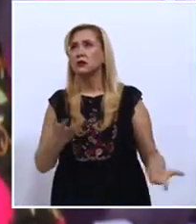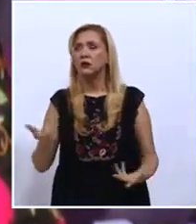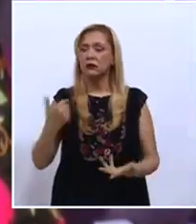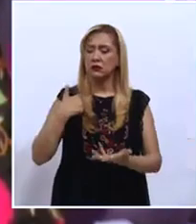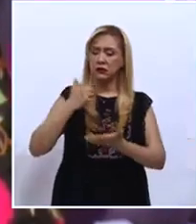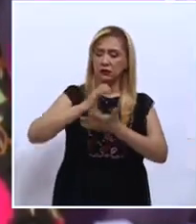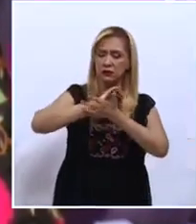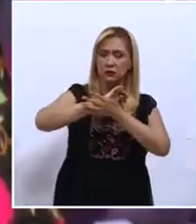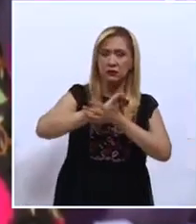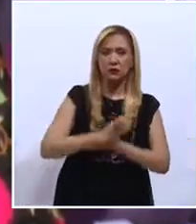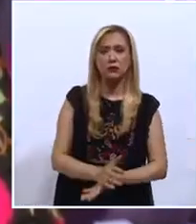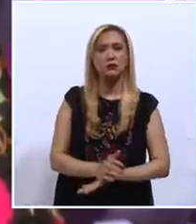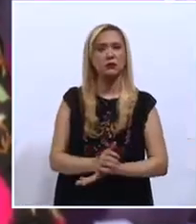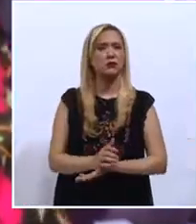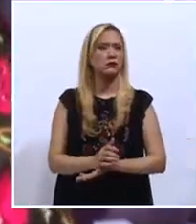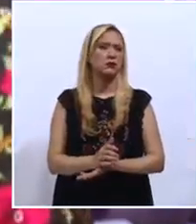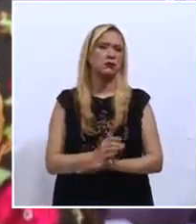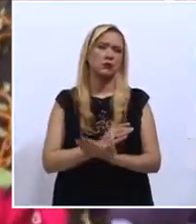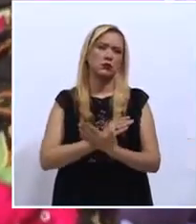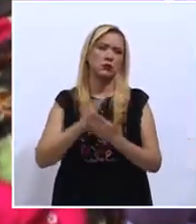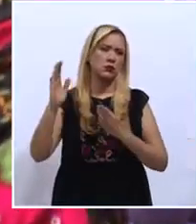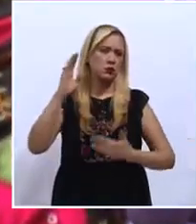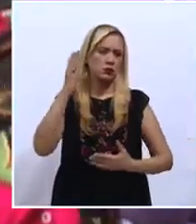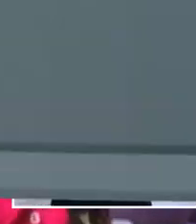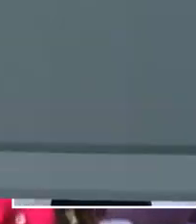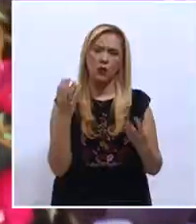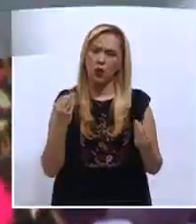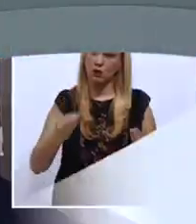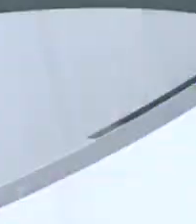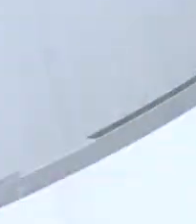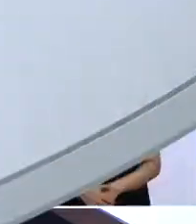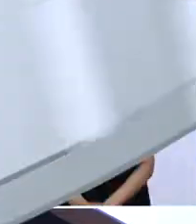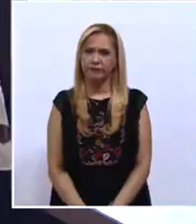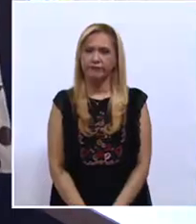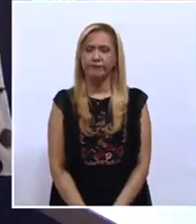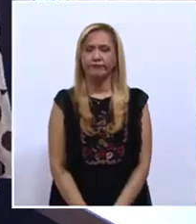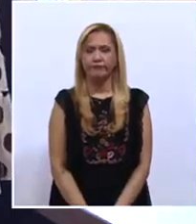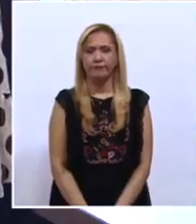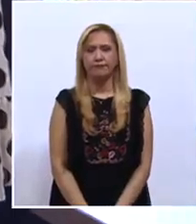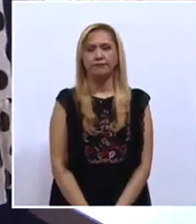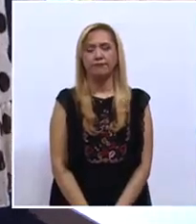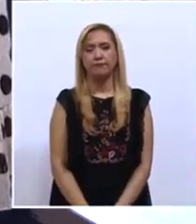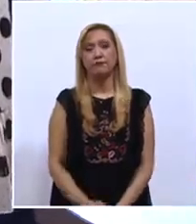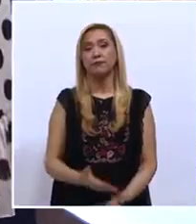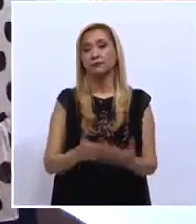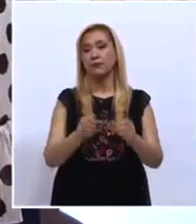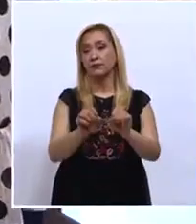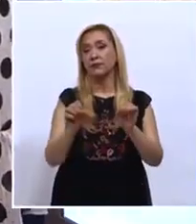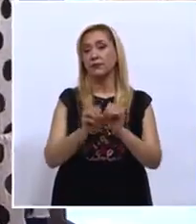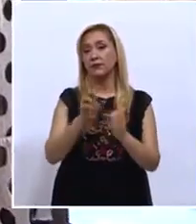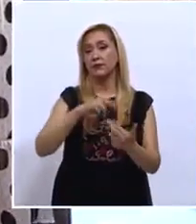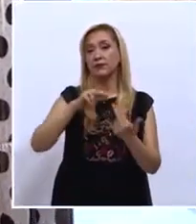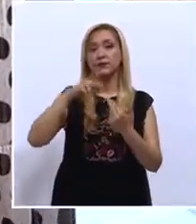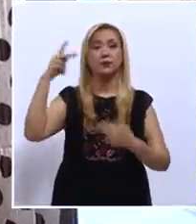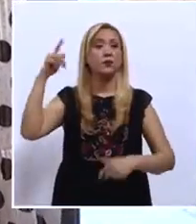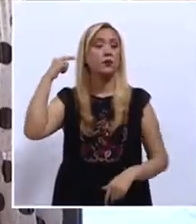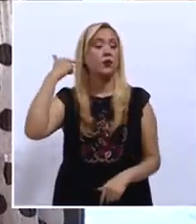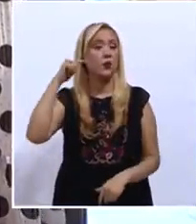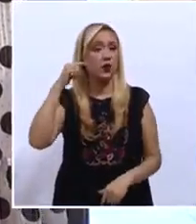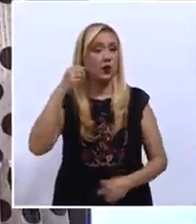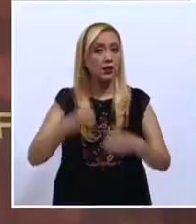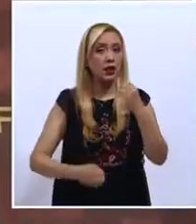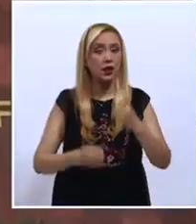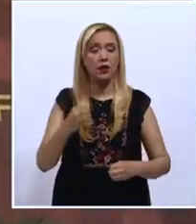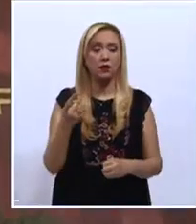discriminación muy, muy fuerte. La Sala Regional Guadalajara instruyó al